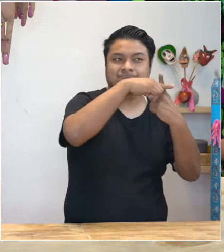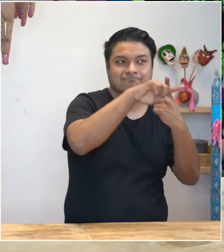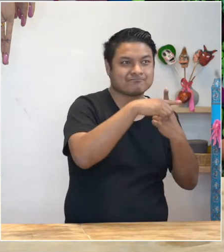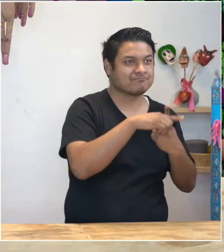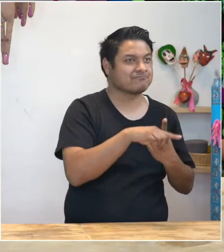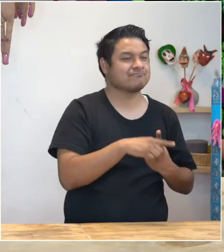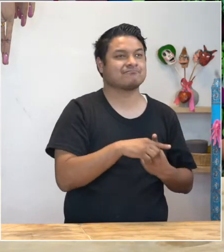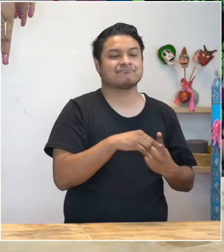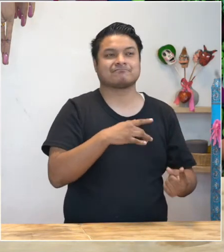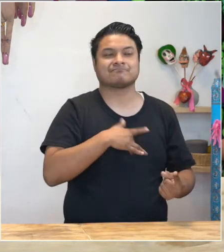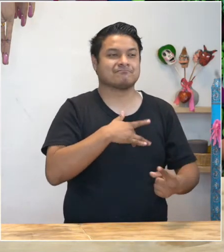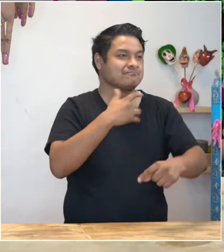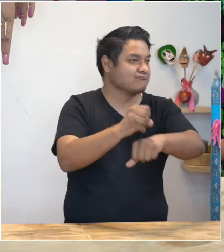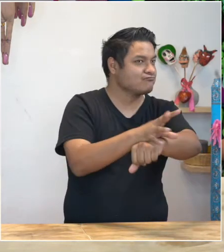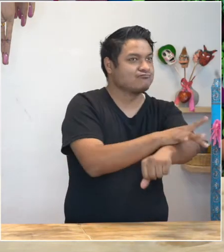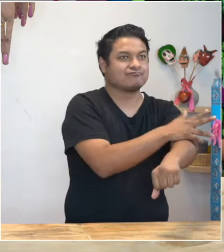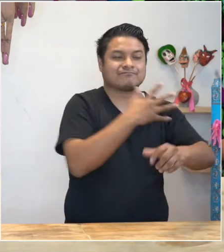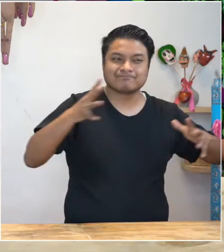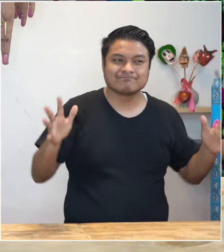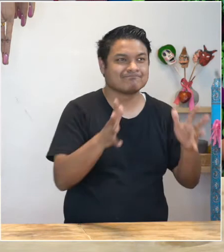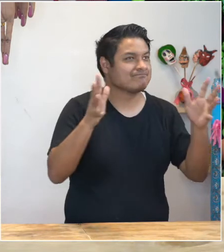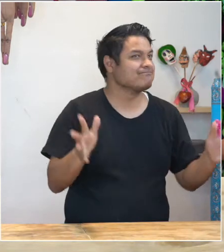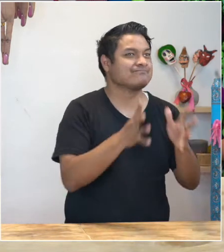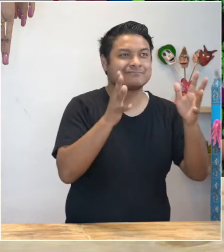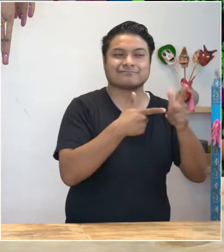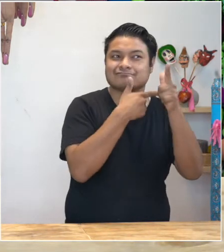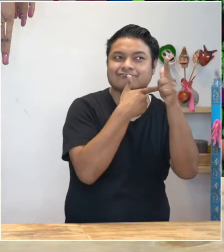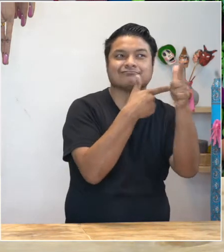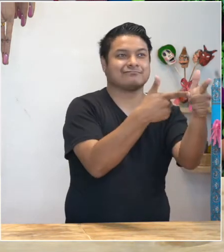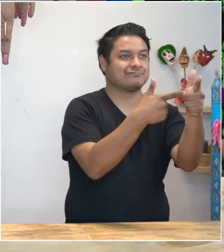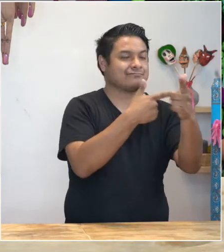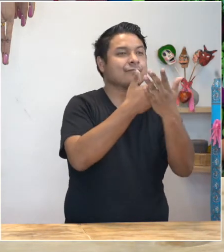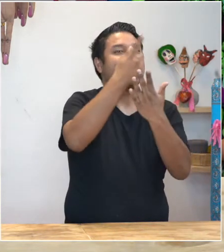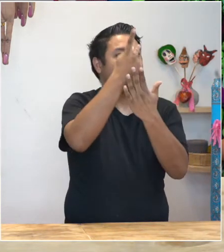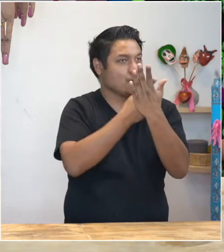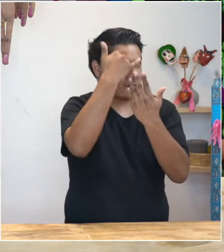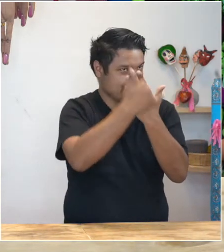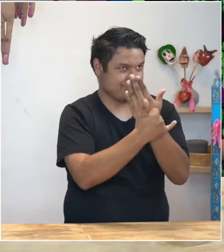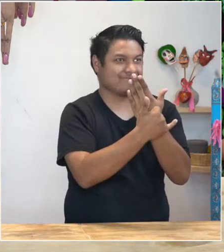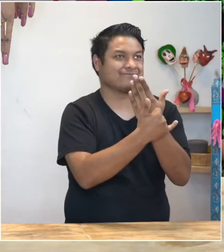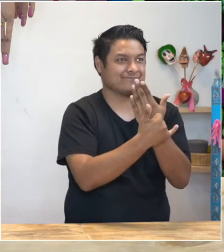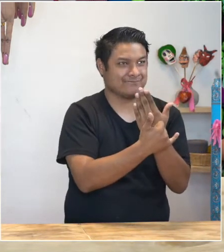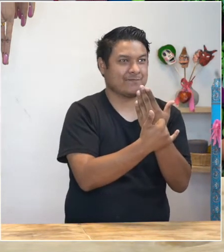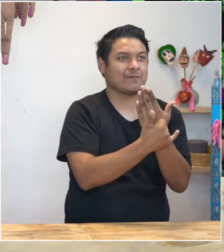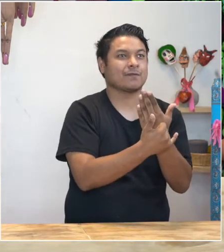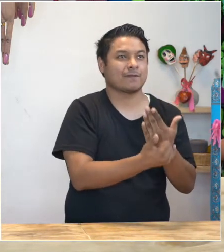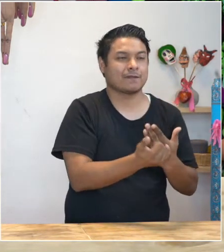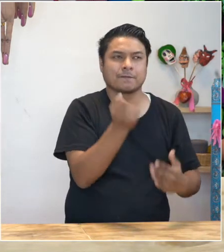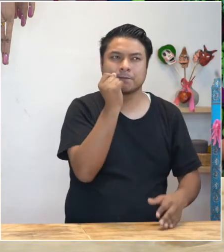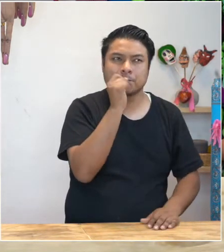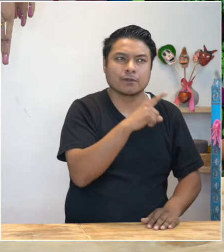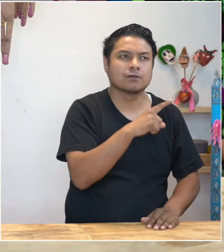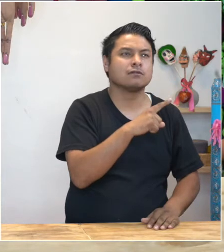cafeterías en las que nos tomábamos el cafecito con los que estaban, pero era ir aportando señas,